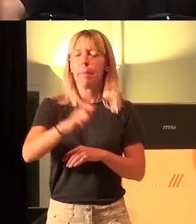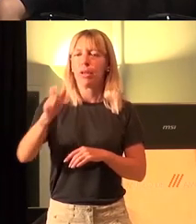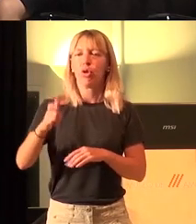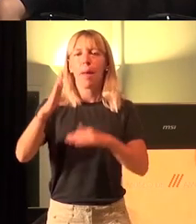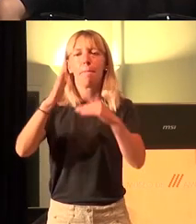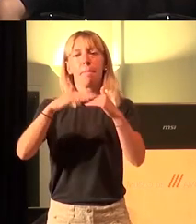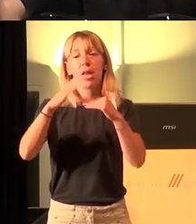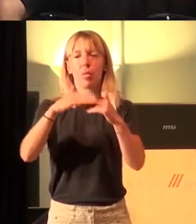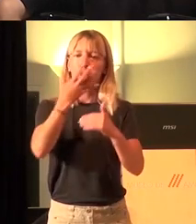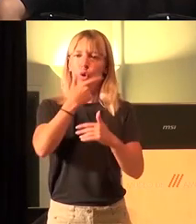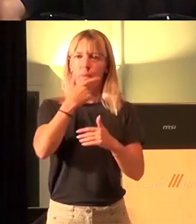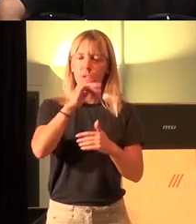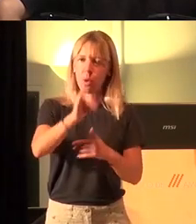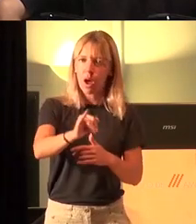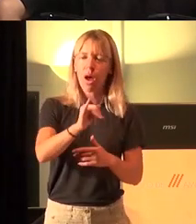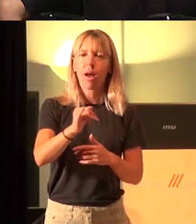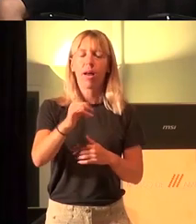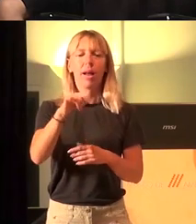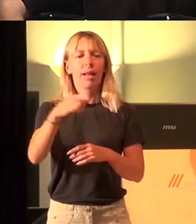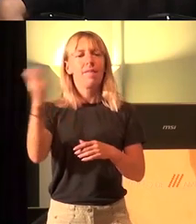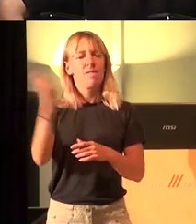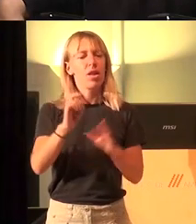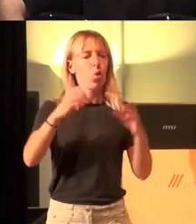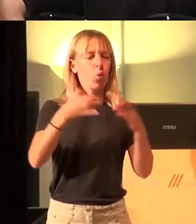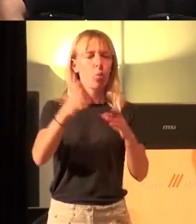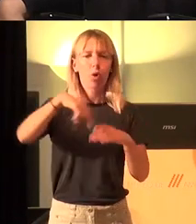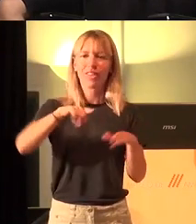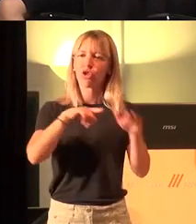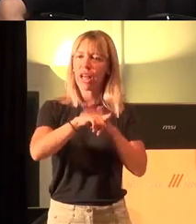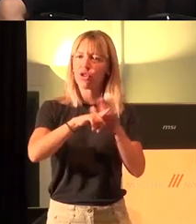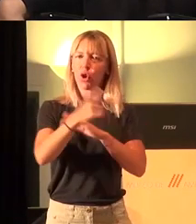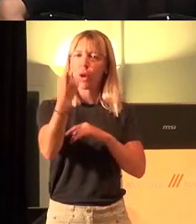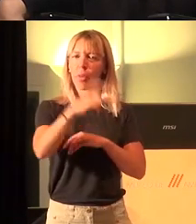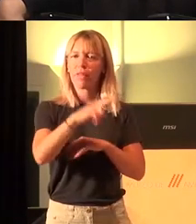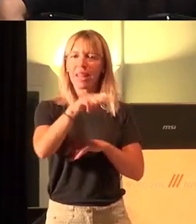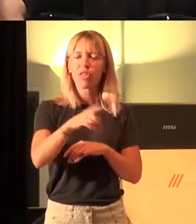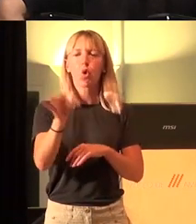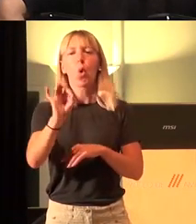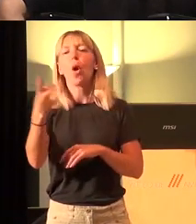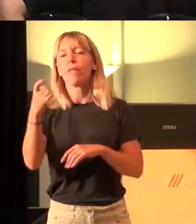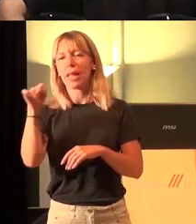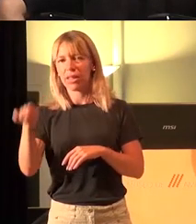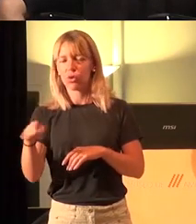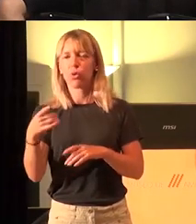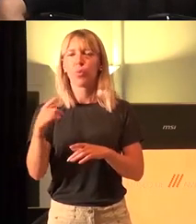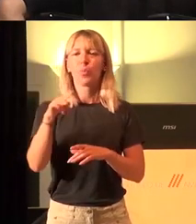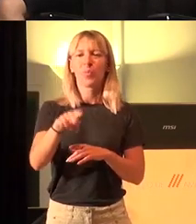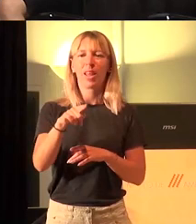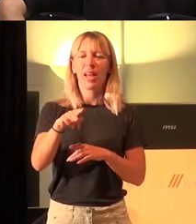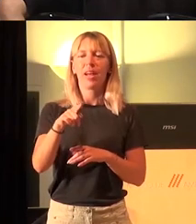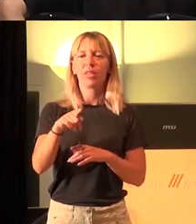un mínimo de conocimiento de oye, aquí viene un grupo, que ellos se gestionan o necesitan esto, necesitan lo otro. Entonces quizás esa